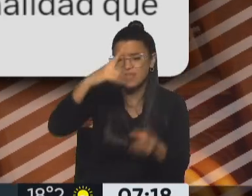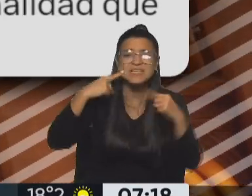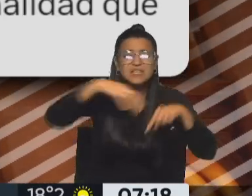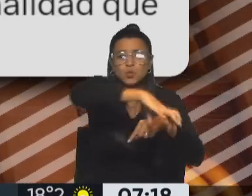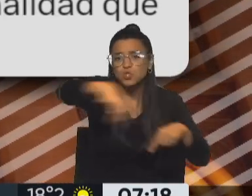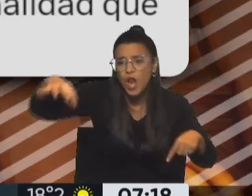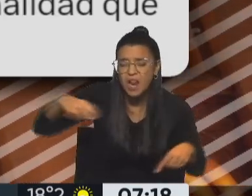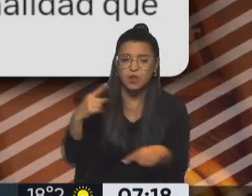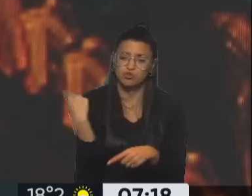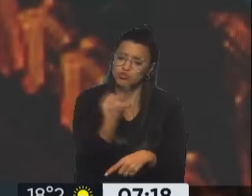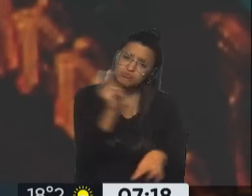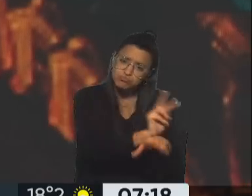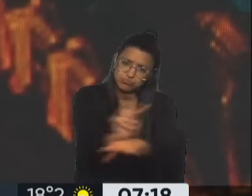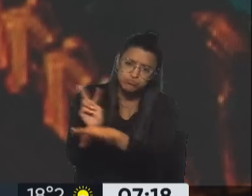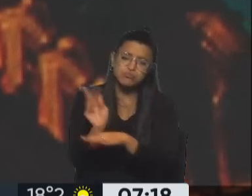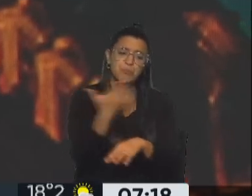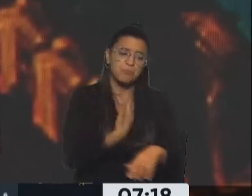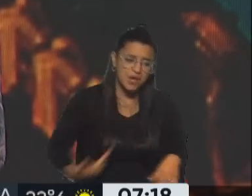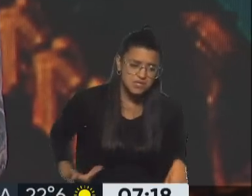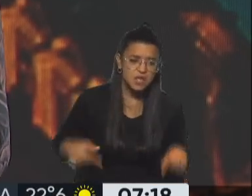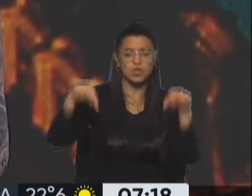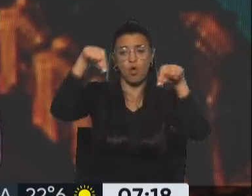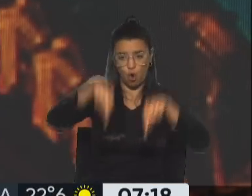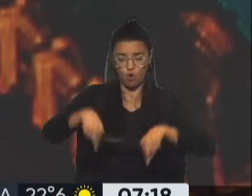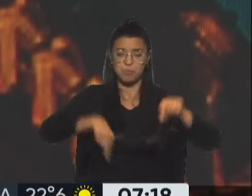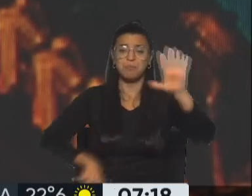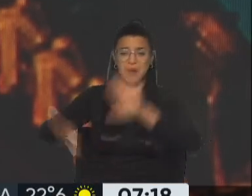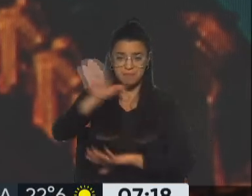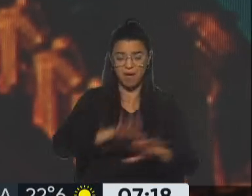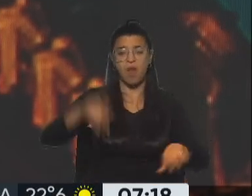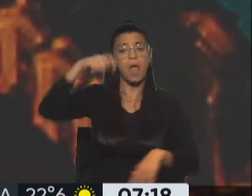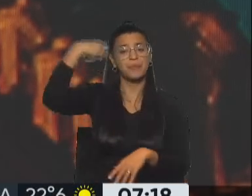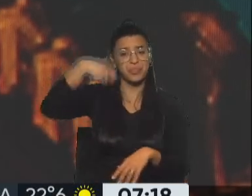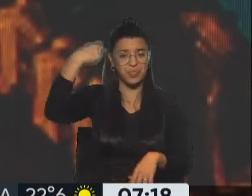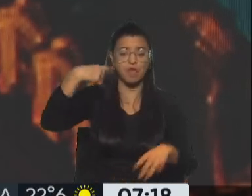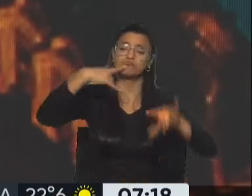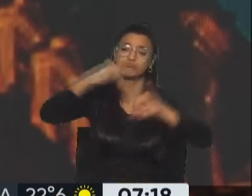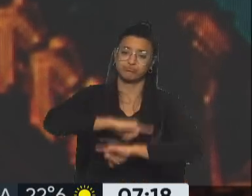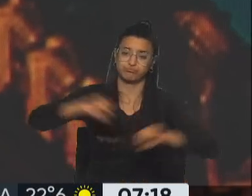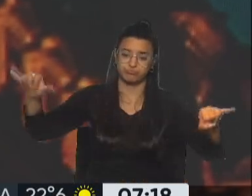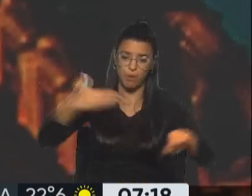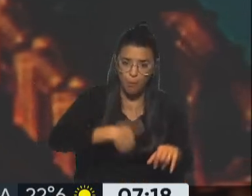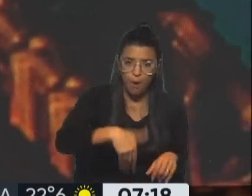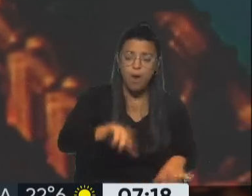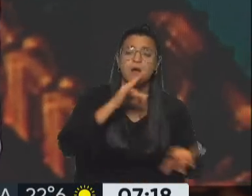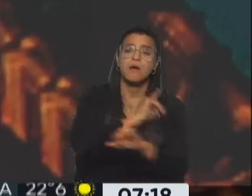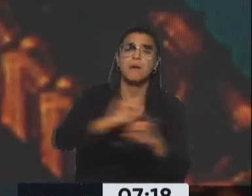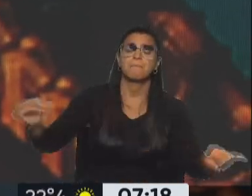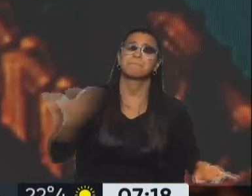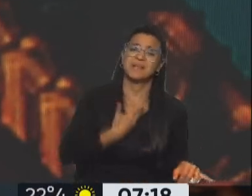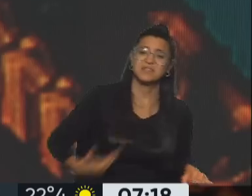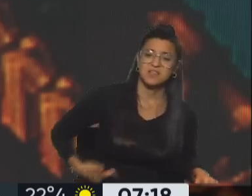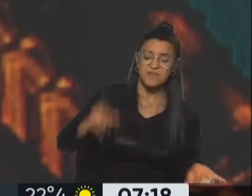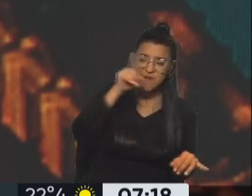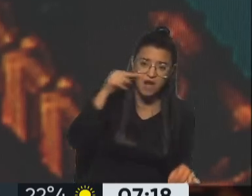institucionalidad que tanto preservamos. El presidente, que hoy está preparando un video que se va a difundir en las próximas horas, el presidente Alberto